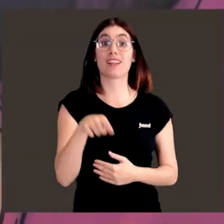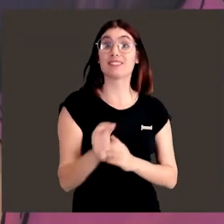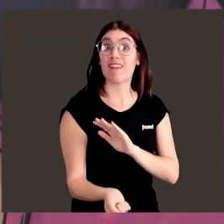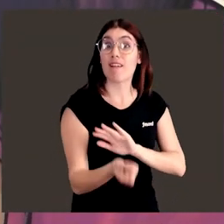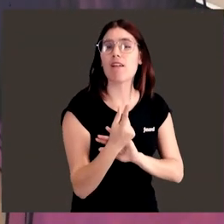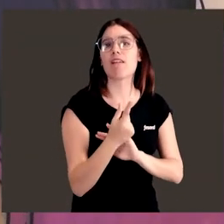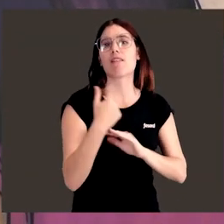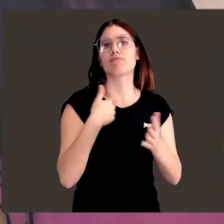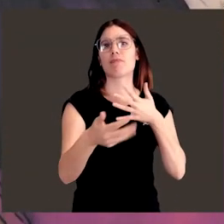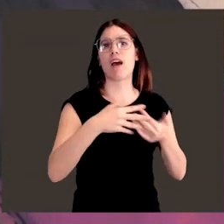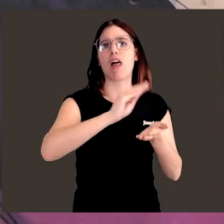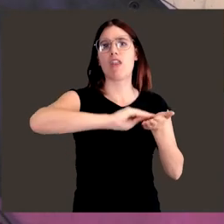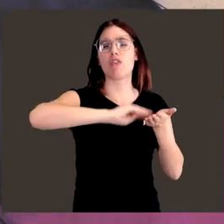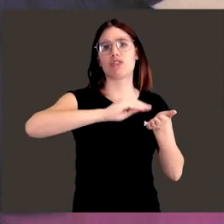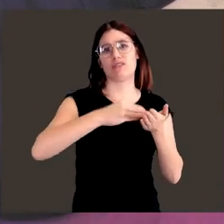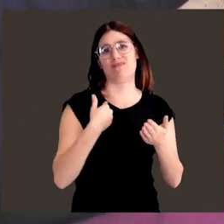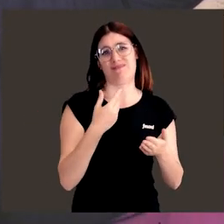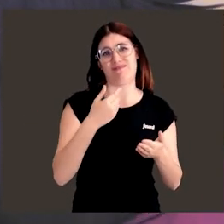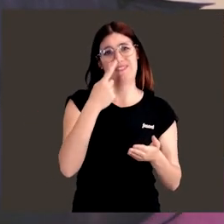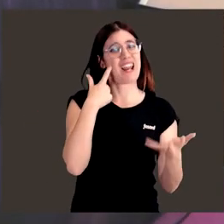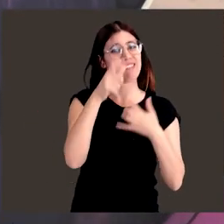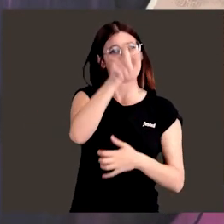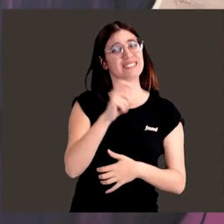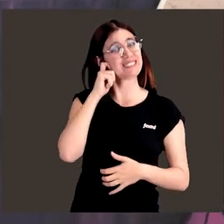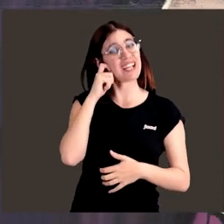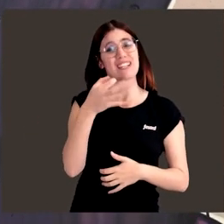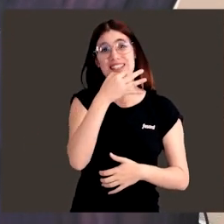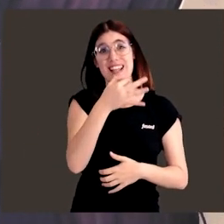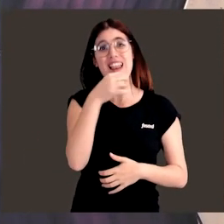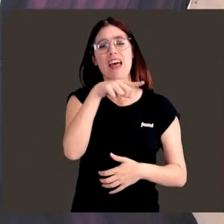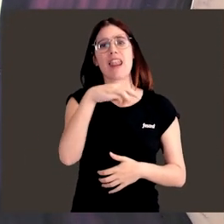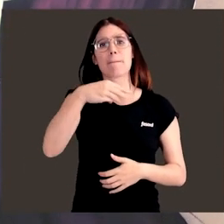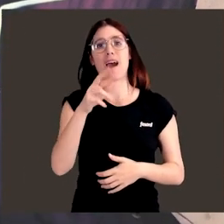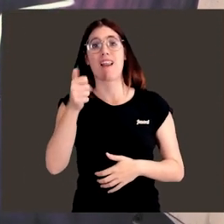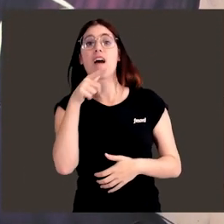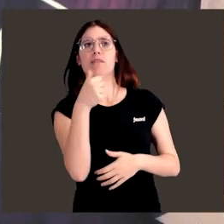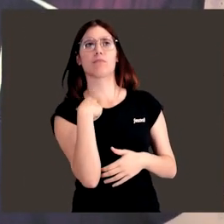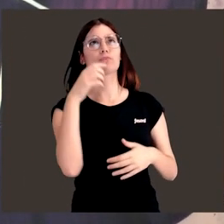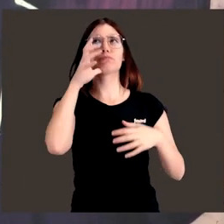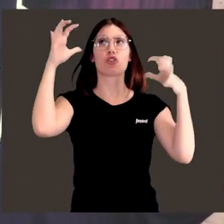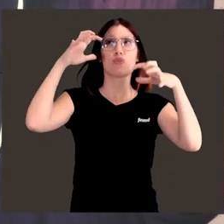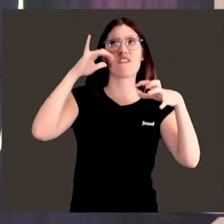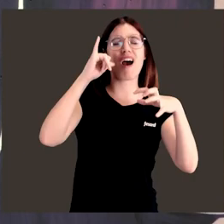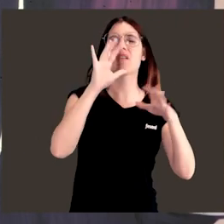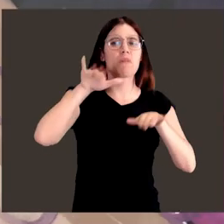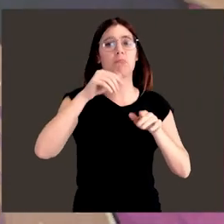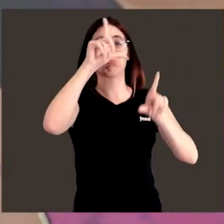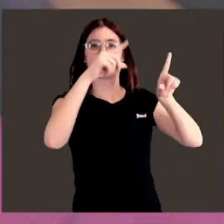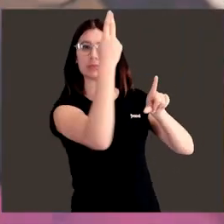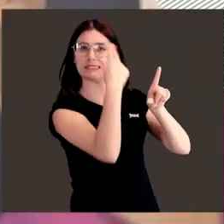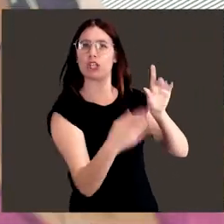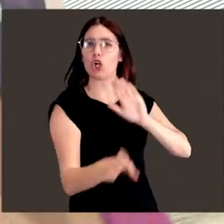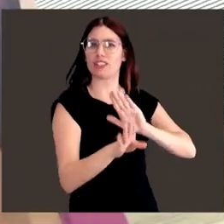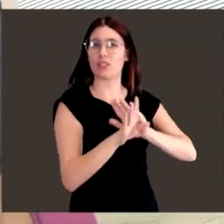d'avui. Esta creació ha sido obra de la artista chilena Maida Ká, que a pesar de contar con unas condiciones meteorológicas adversas, ha conseguido